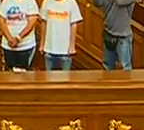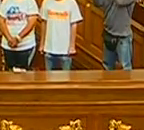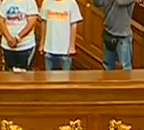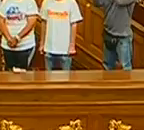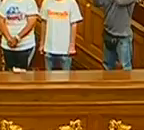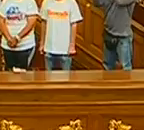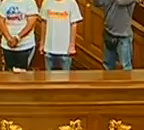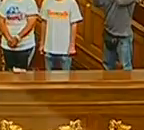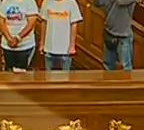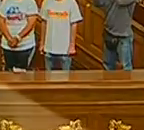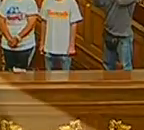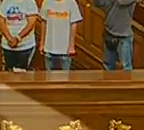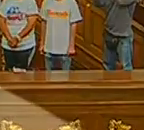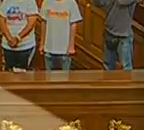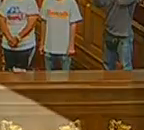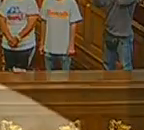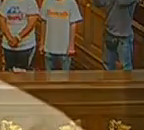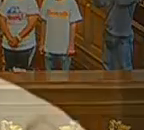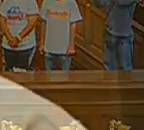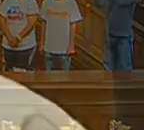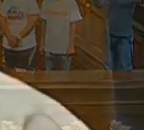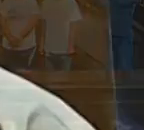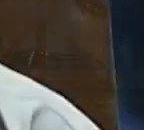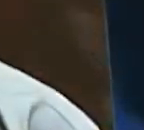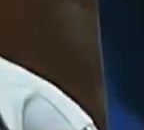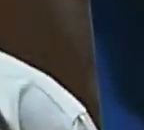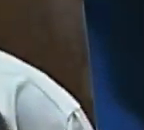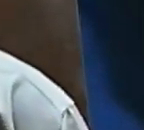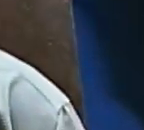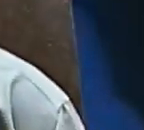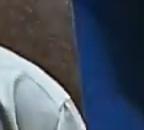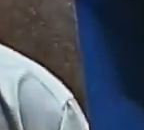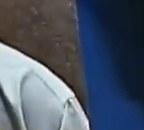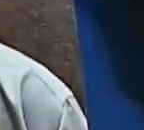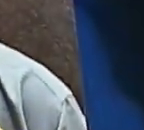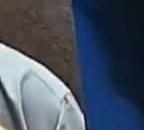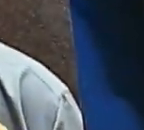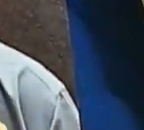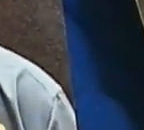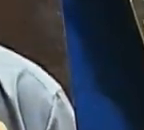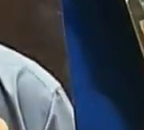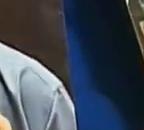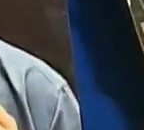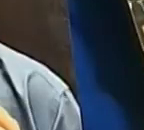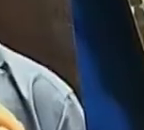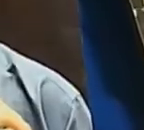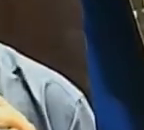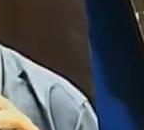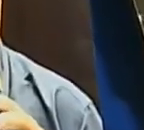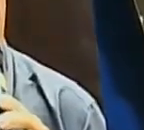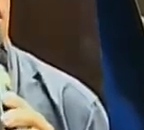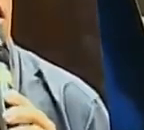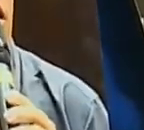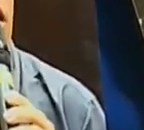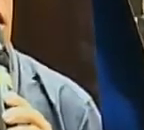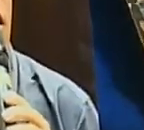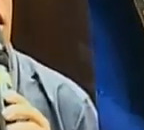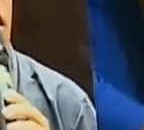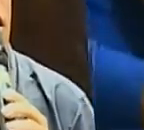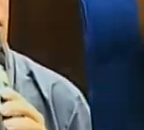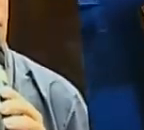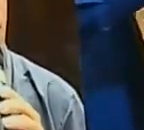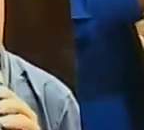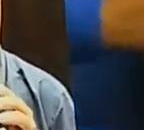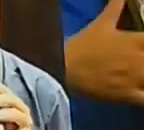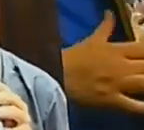exista esta regulación y logremos de una vez por todas erradicar el de mensaje y el lenguaje